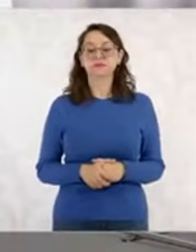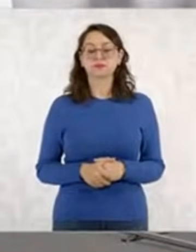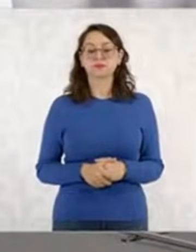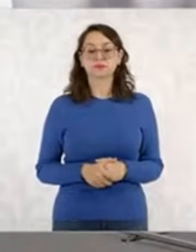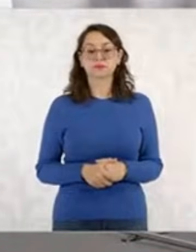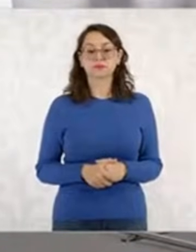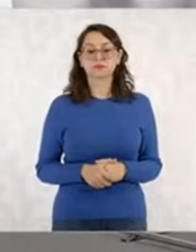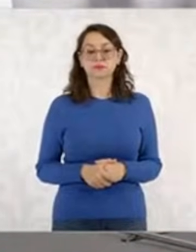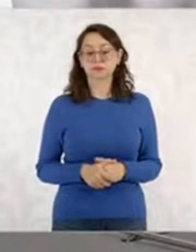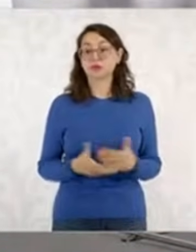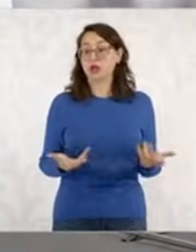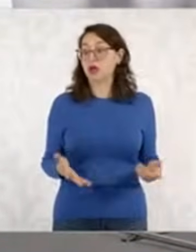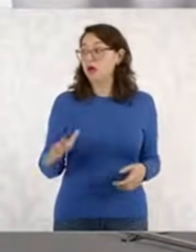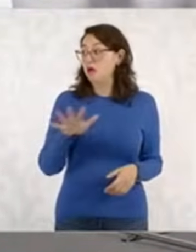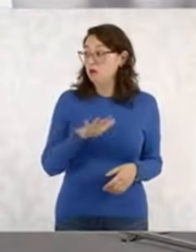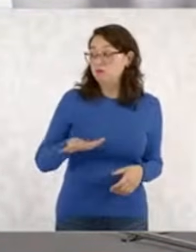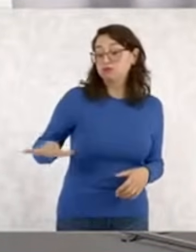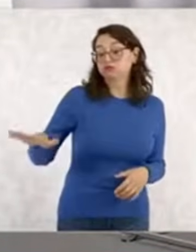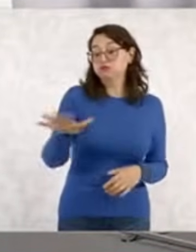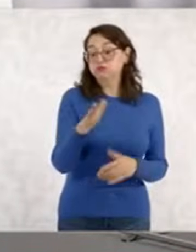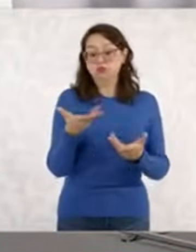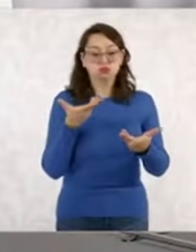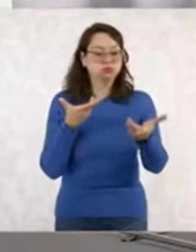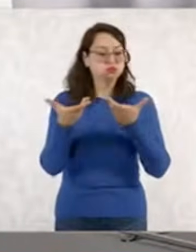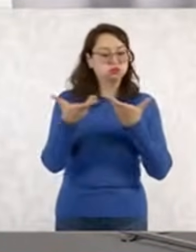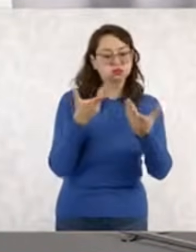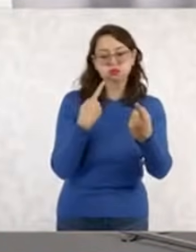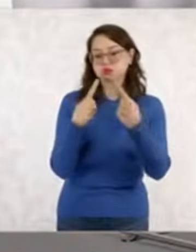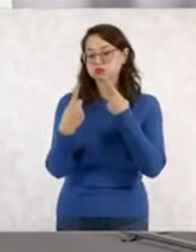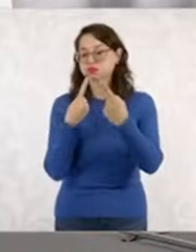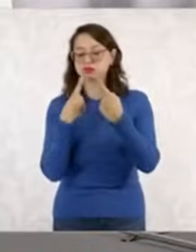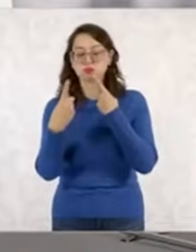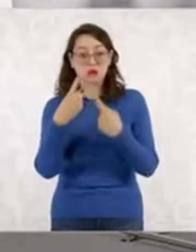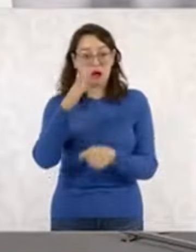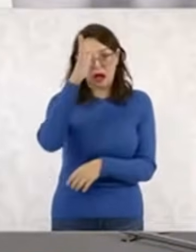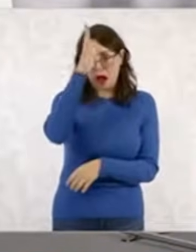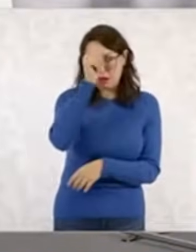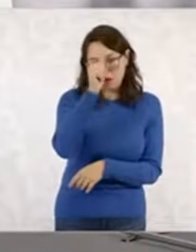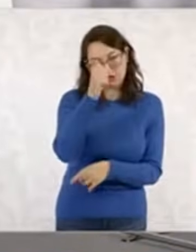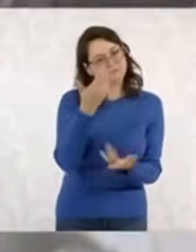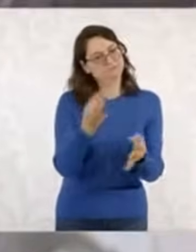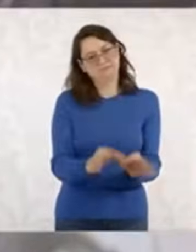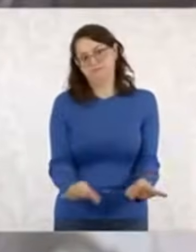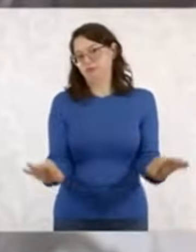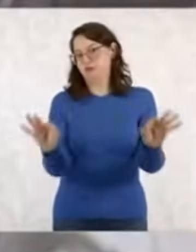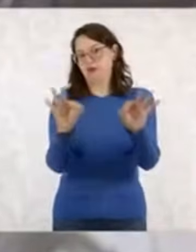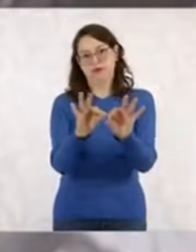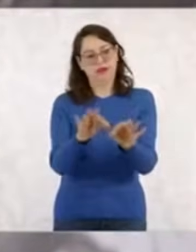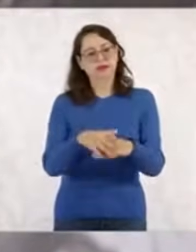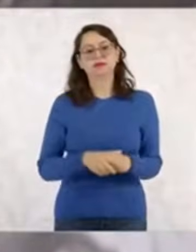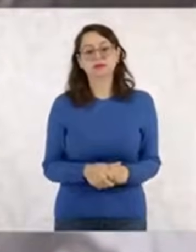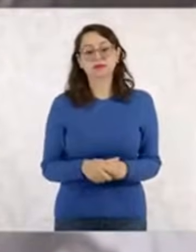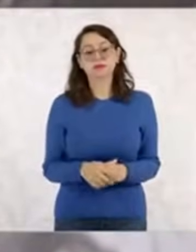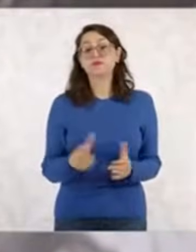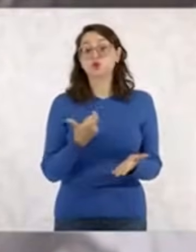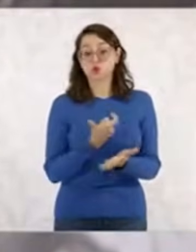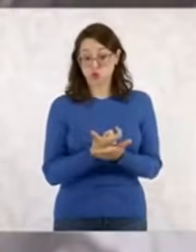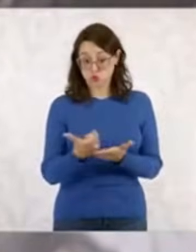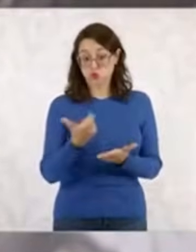El diálogo social es una herramienta fundamental para procurar consensos. De la mano con el tema de los salarios